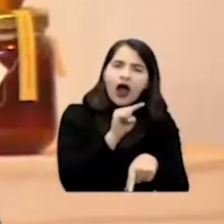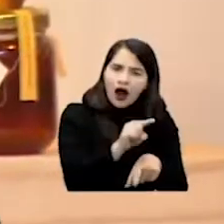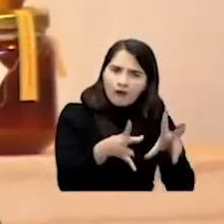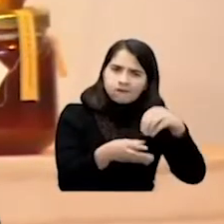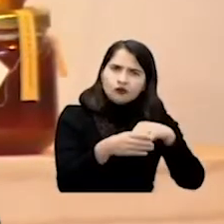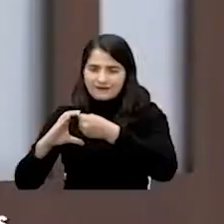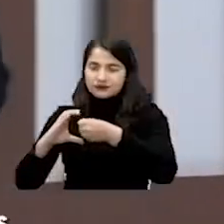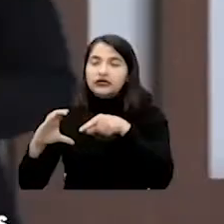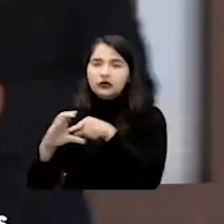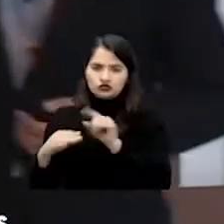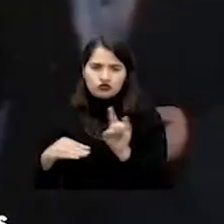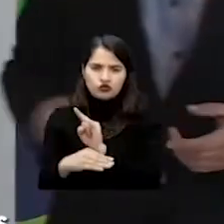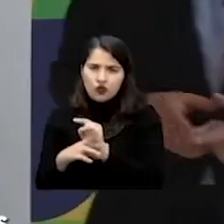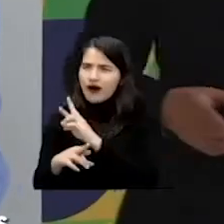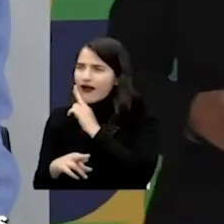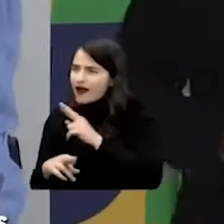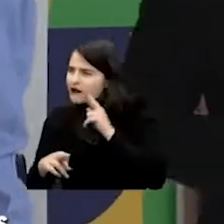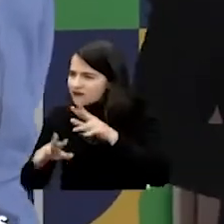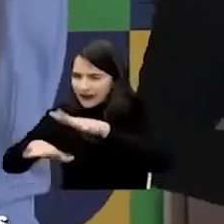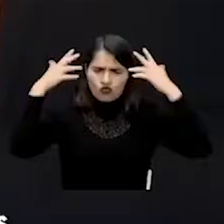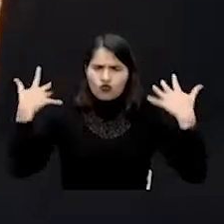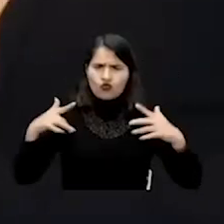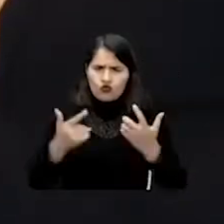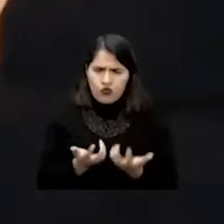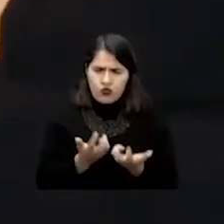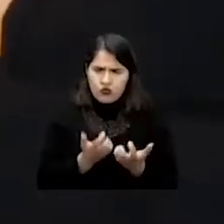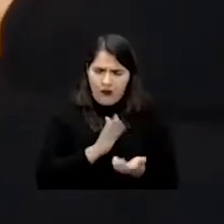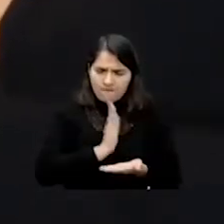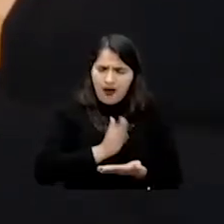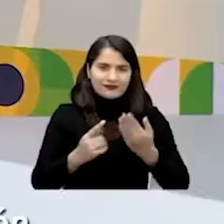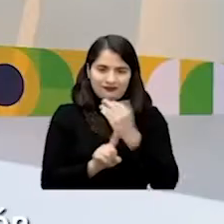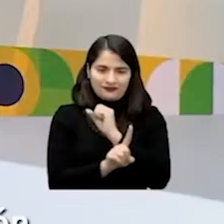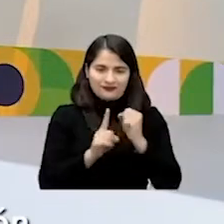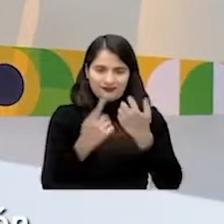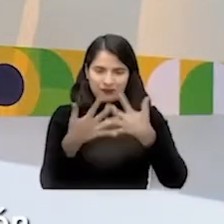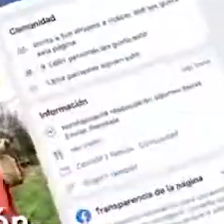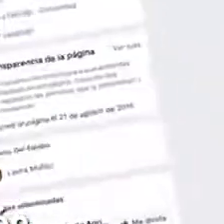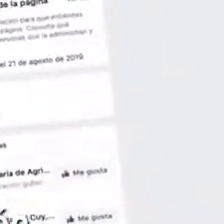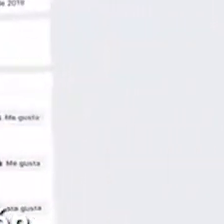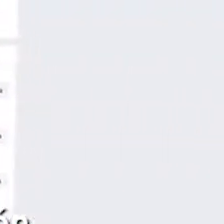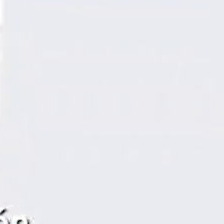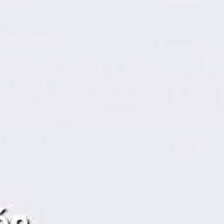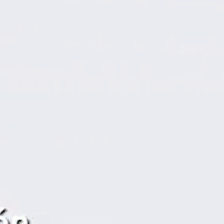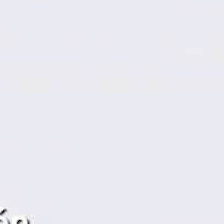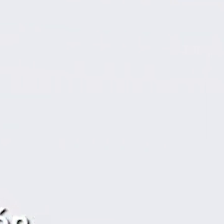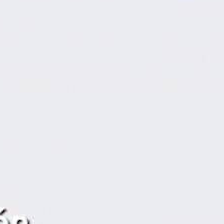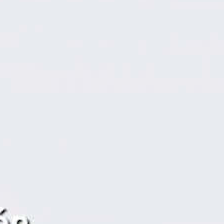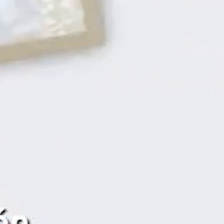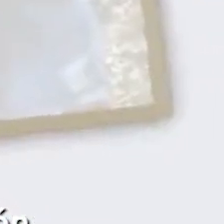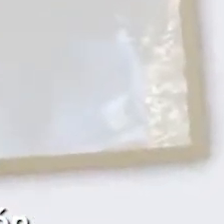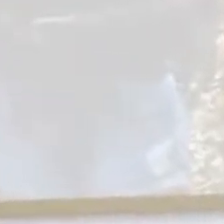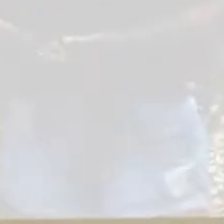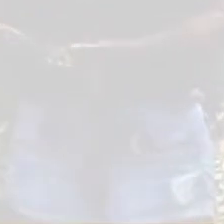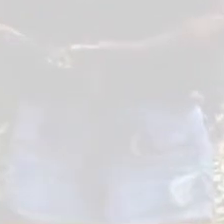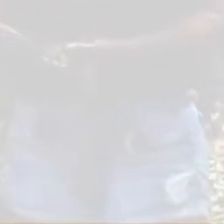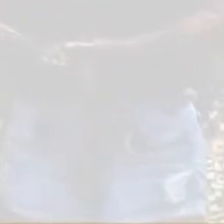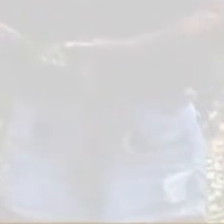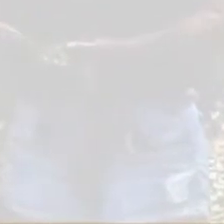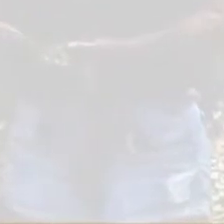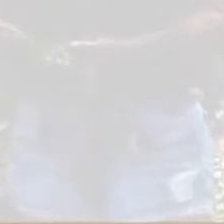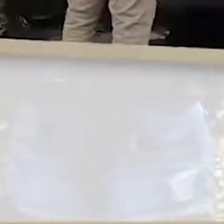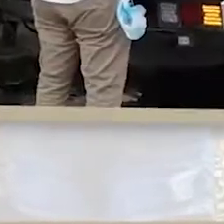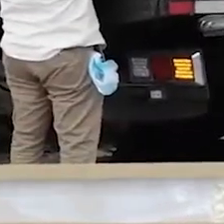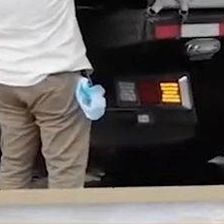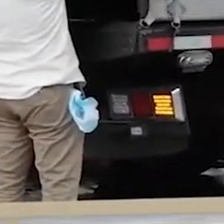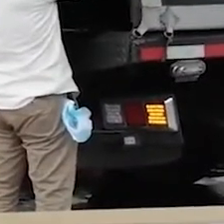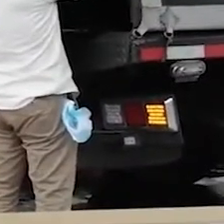beneficiarios de restitución con la comercialización de sus productos en medio de la pandemia a través de la vitrina Frutos de la Restitución y buscamos manos